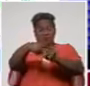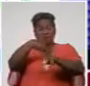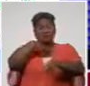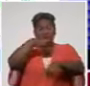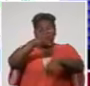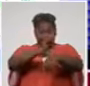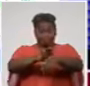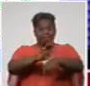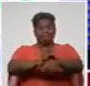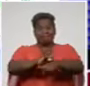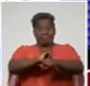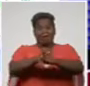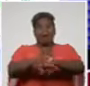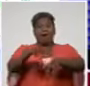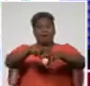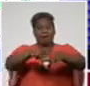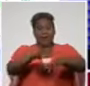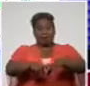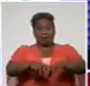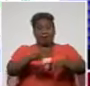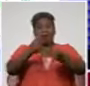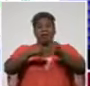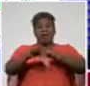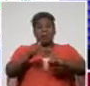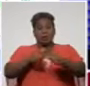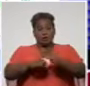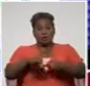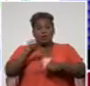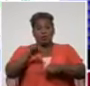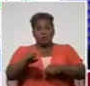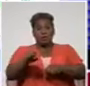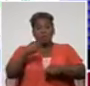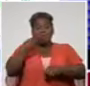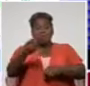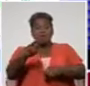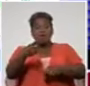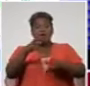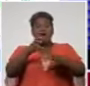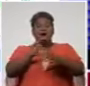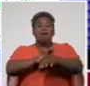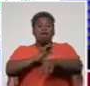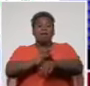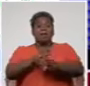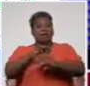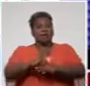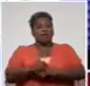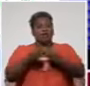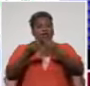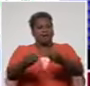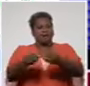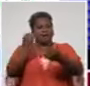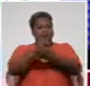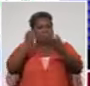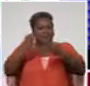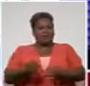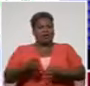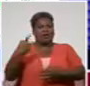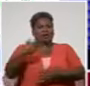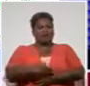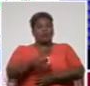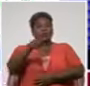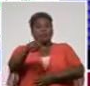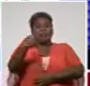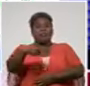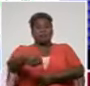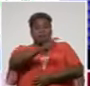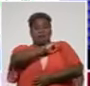pero aun cuando estén estos laboratorios, el laboratorio y la detección de la enfermedad pues no garantizan su contención. De ahí nuestro llamado siempre a que usted sea responsable, que